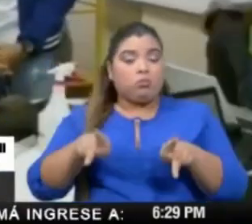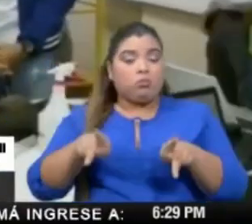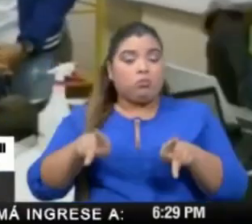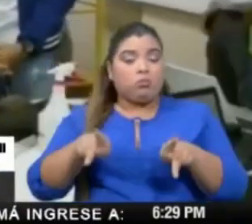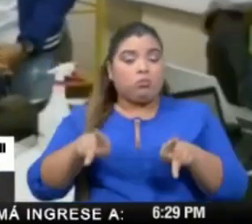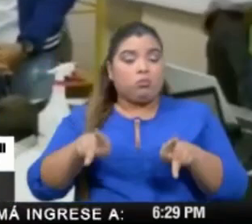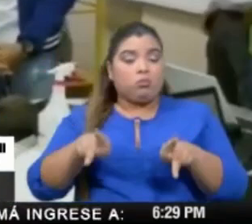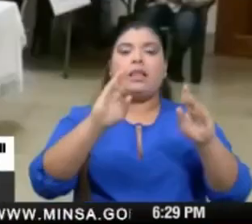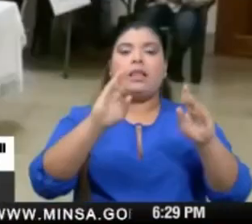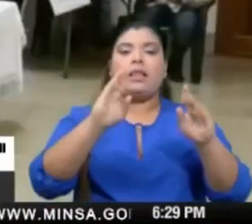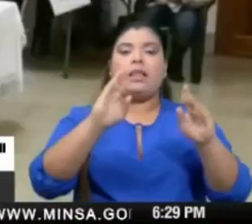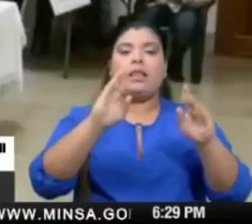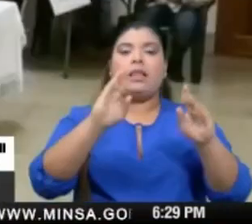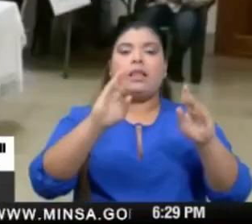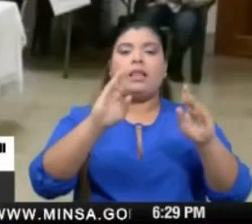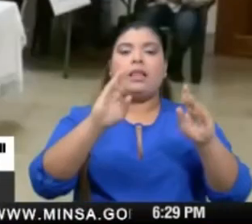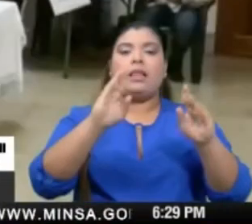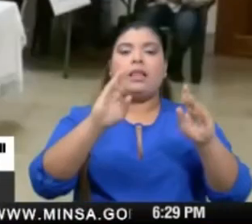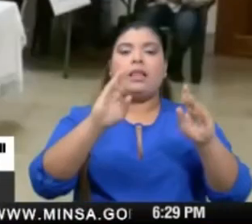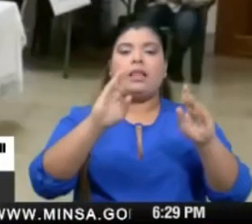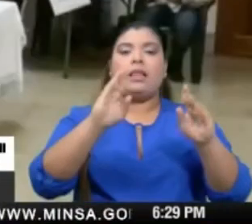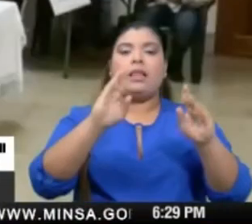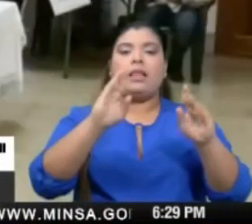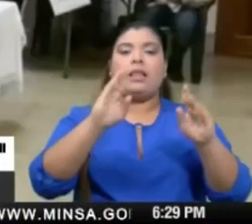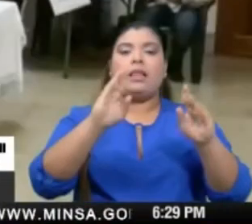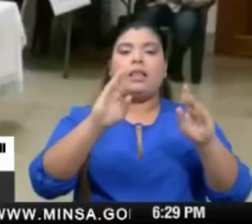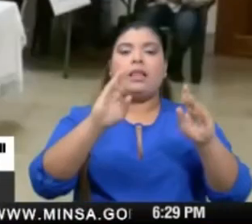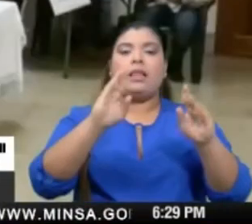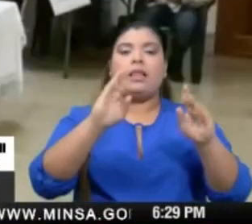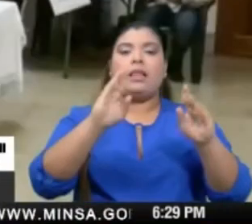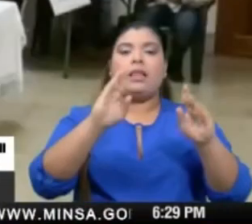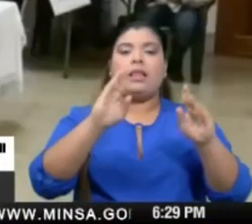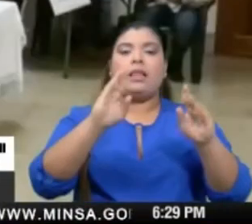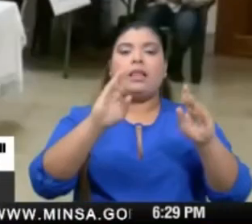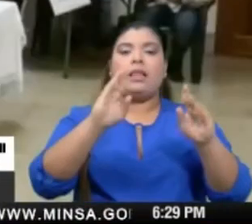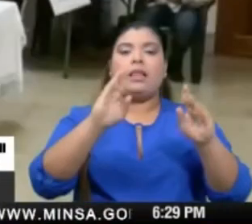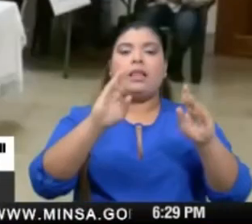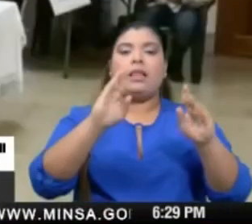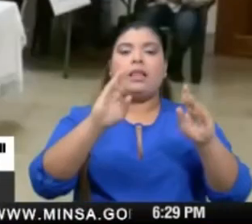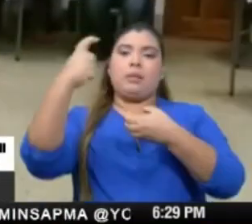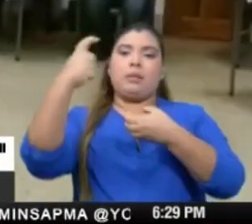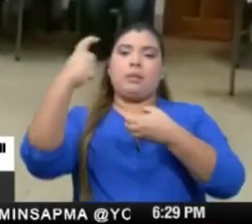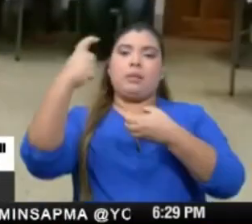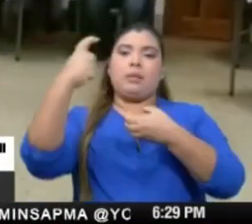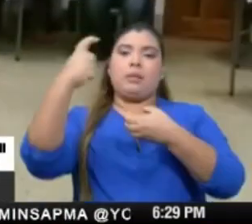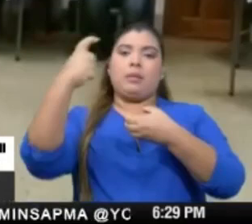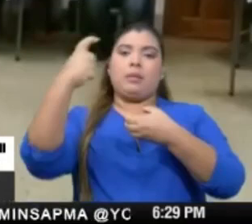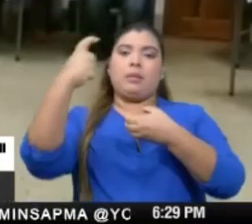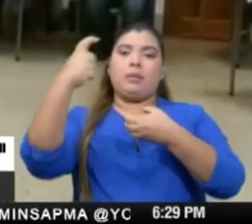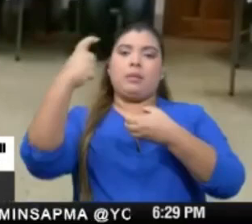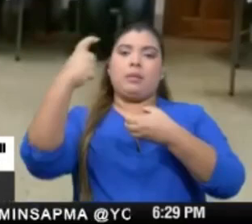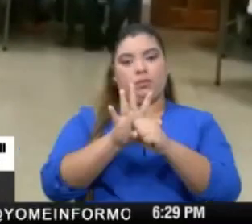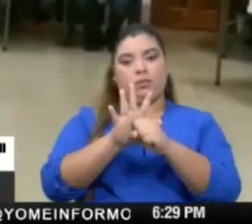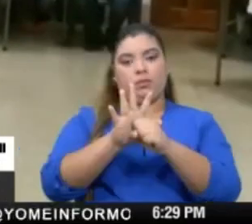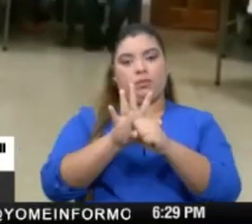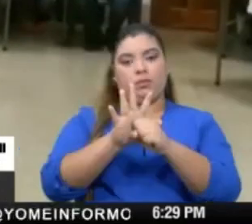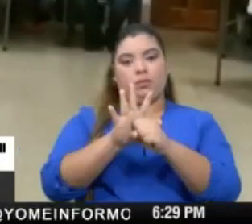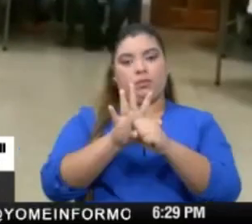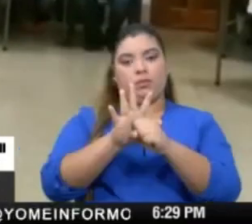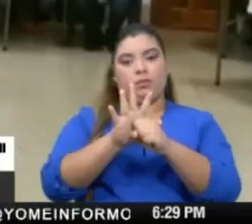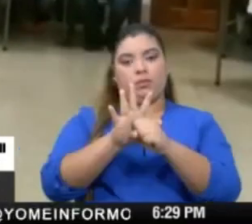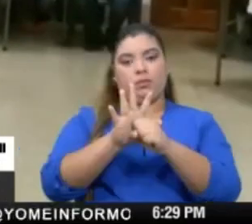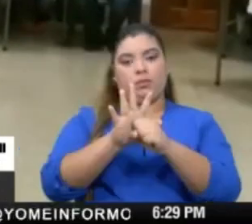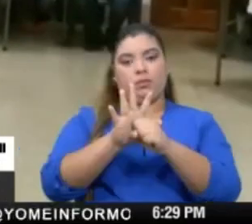equipo interinstitucional que participa en la guerra contra el coronavirus. Aprovecho este